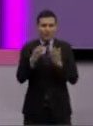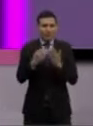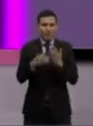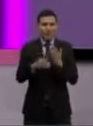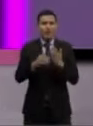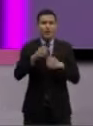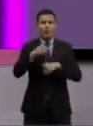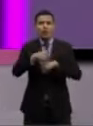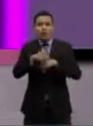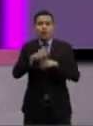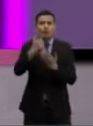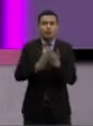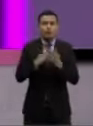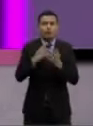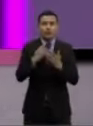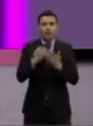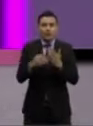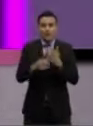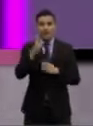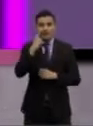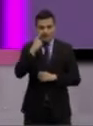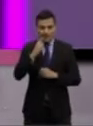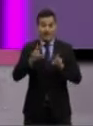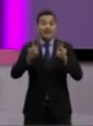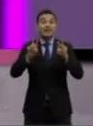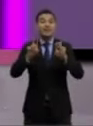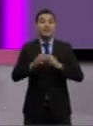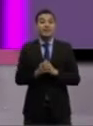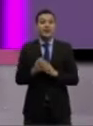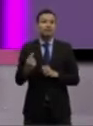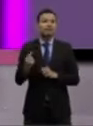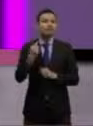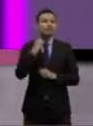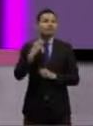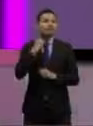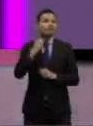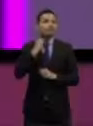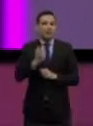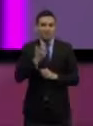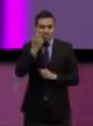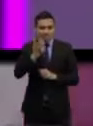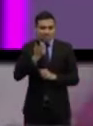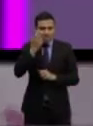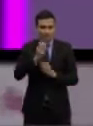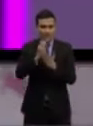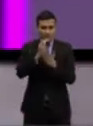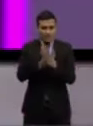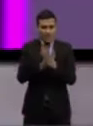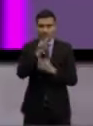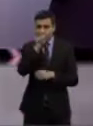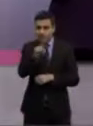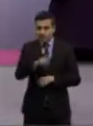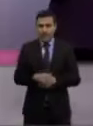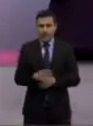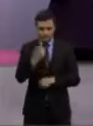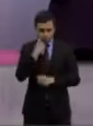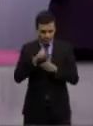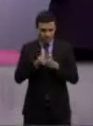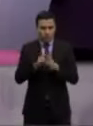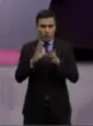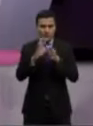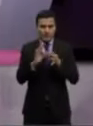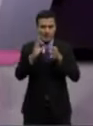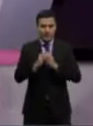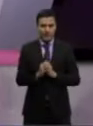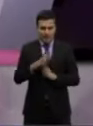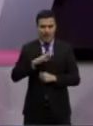Y homicidio doloso, a la baja también. Pero no solo eso, sigamos porque todavía tengo un